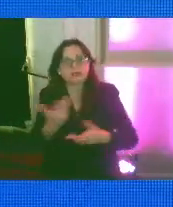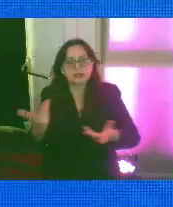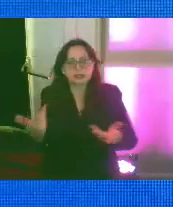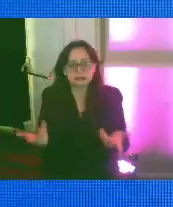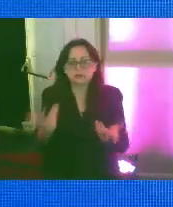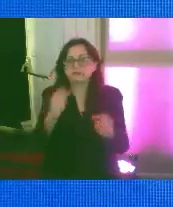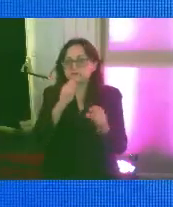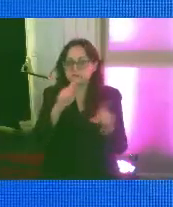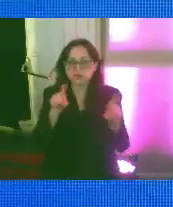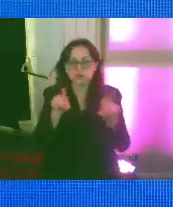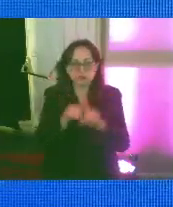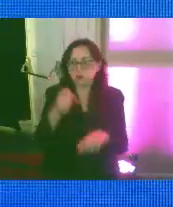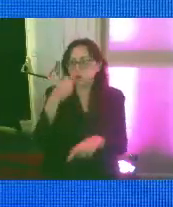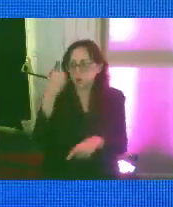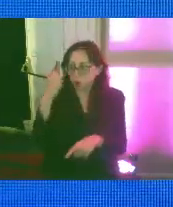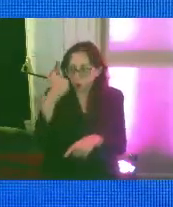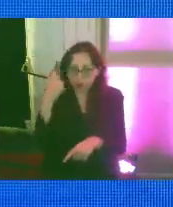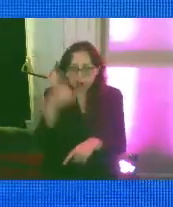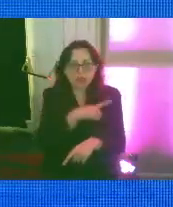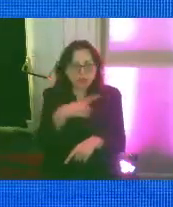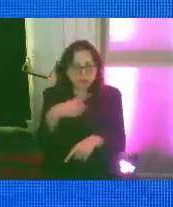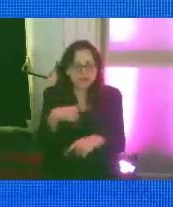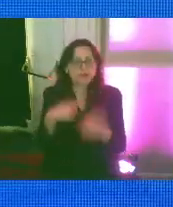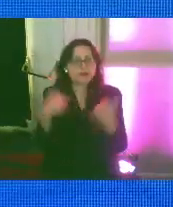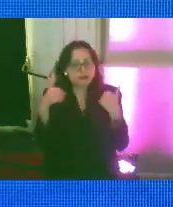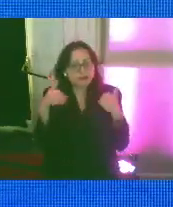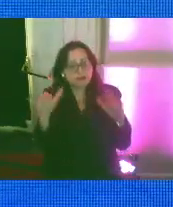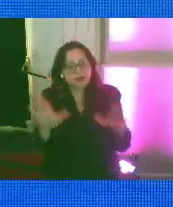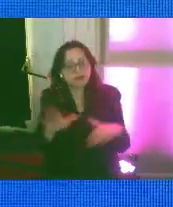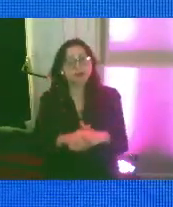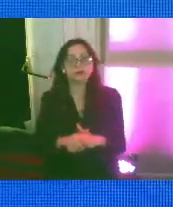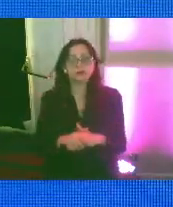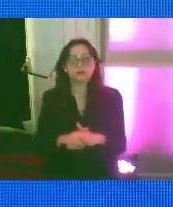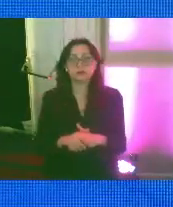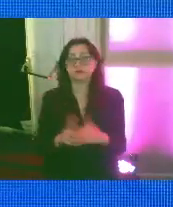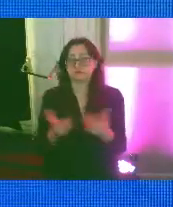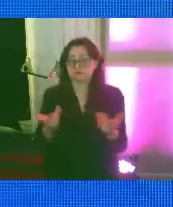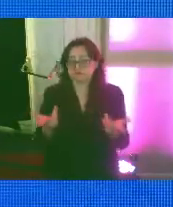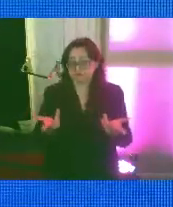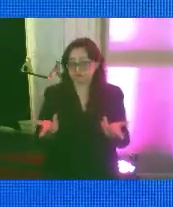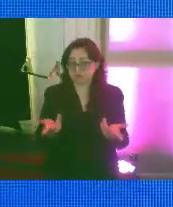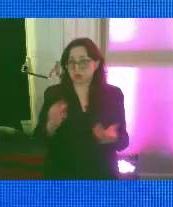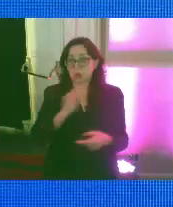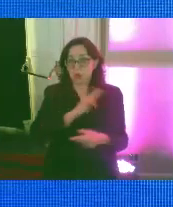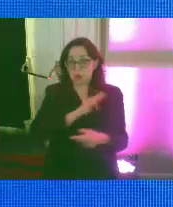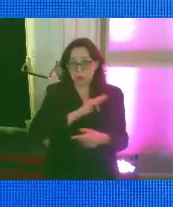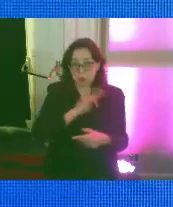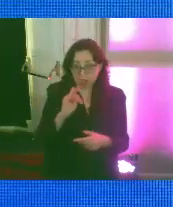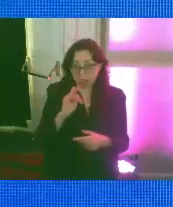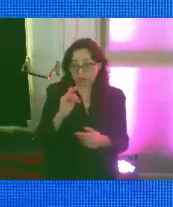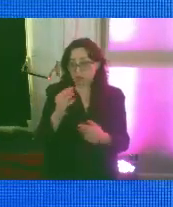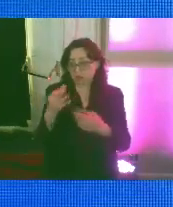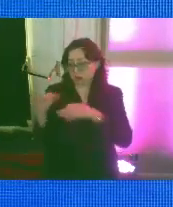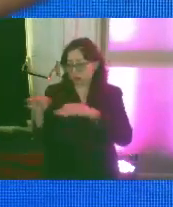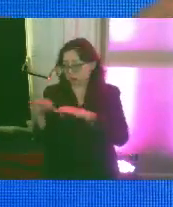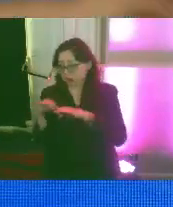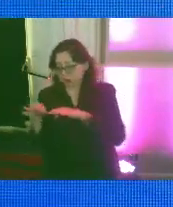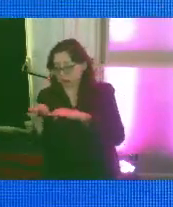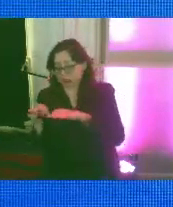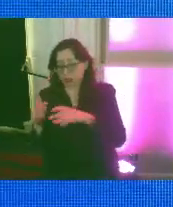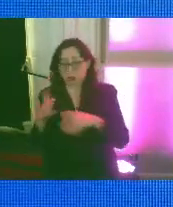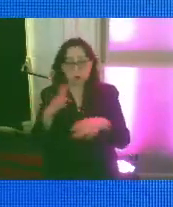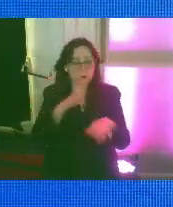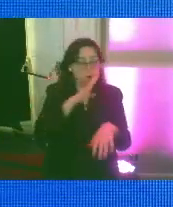una. Tener también la posibilidad de compatibilizar la maternidad teniendo un lactario, teniendo un